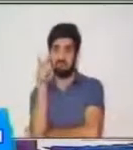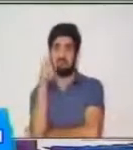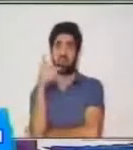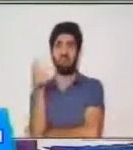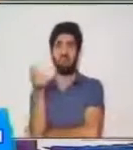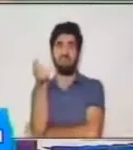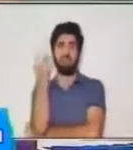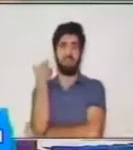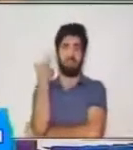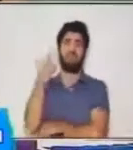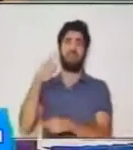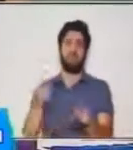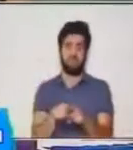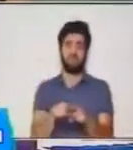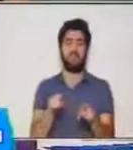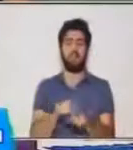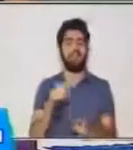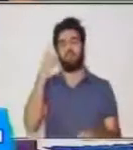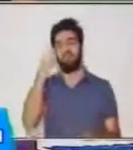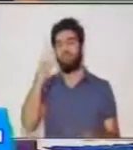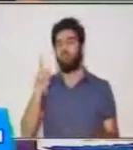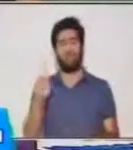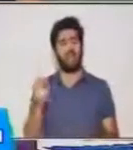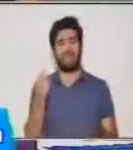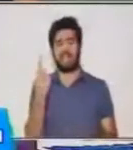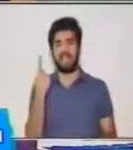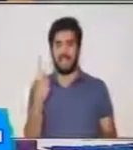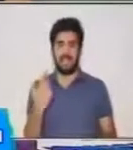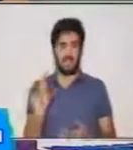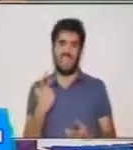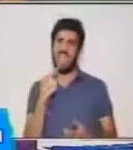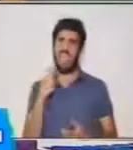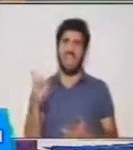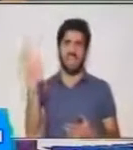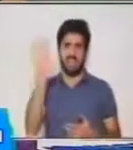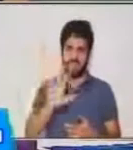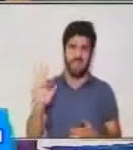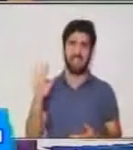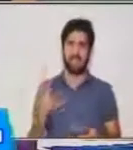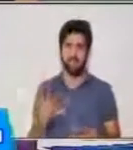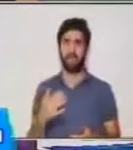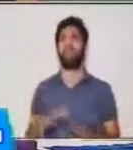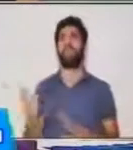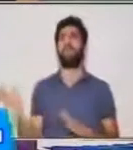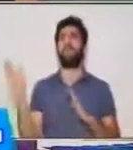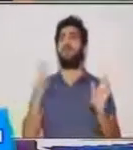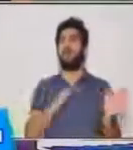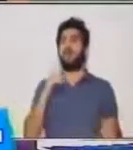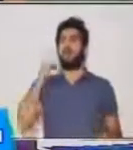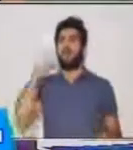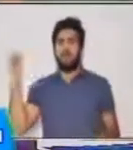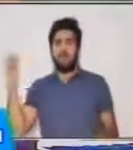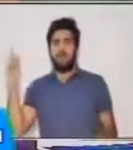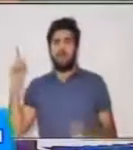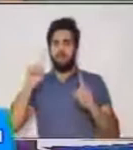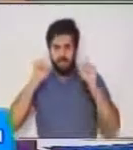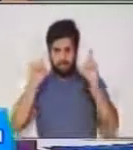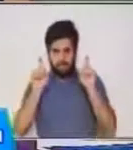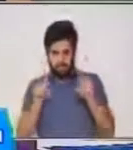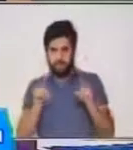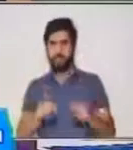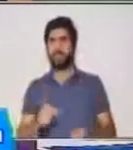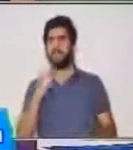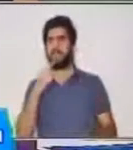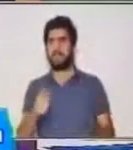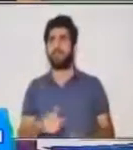mensaje. Y lo que estábamos trabajando hoy, ¿cómo vamos a identificar el personaje que habla? Por ejemplo, si